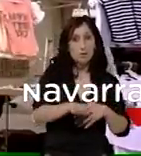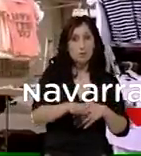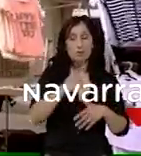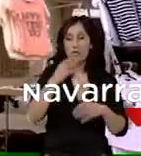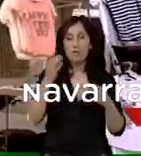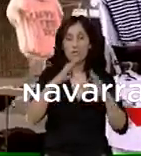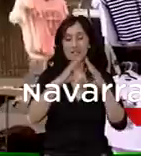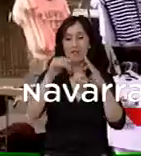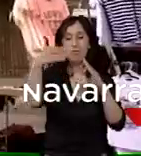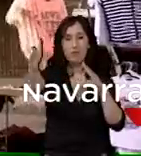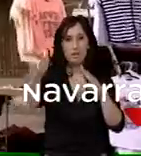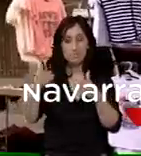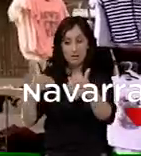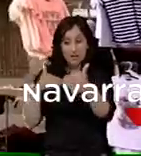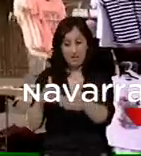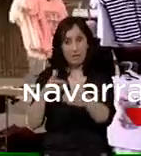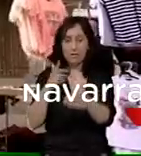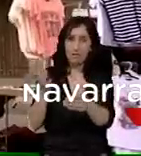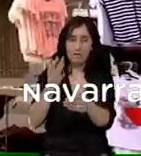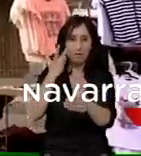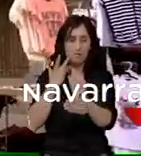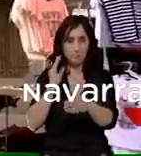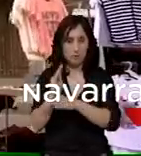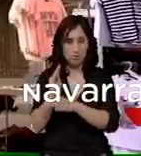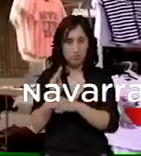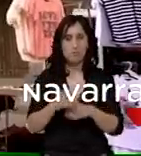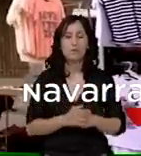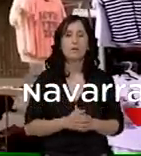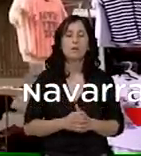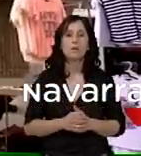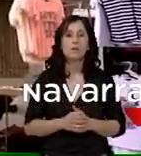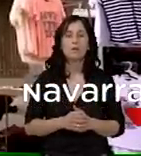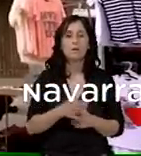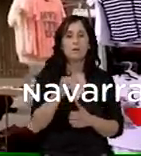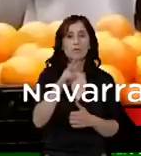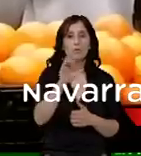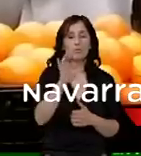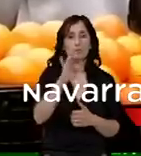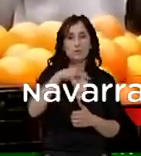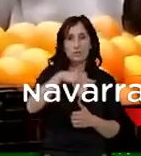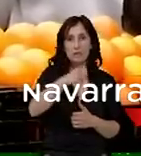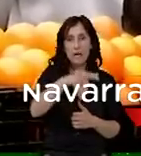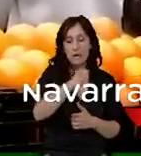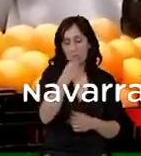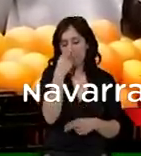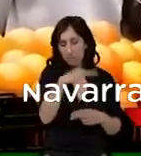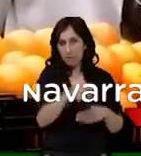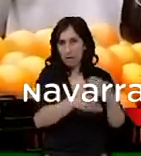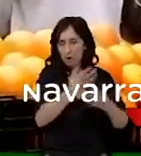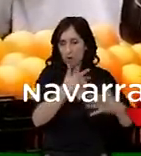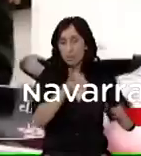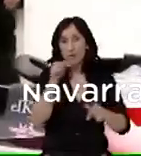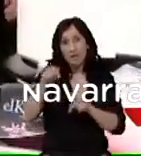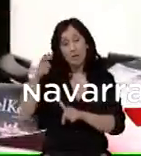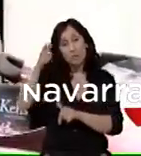la iglesia. Con lo cual no les importaba que fueran los micros de esa fustiñana, pero aquí en el pueblo que no ocurriera. ¿Cómo se llaman a los de